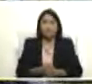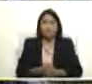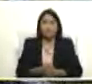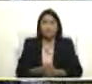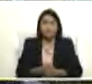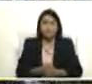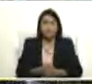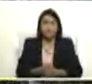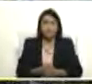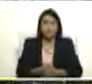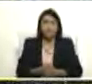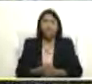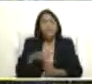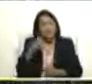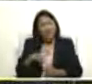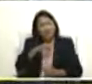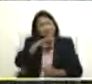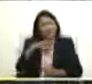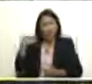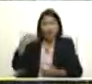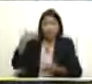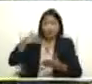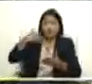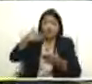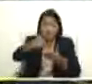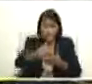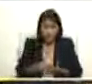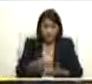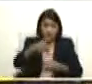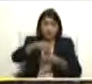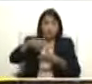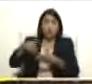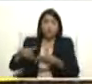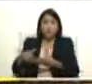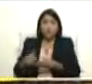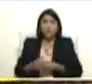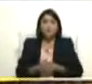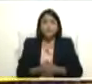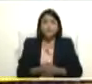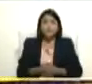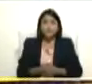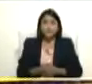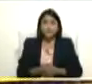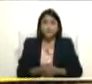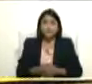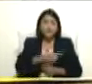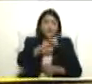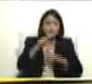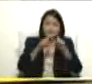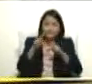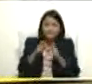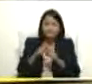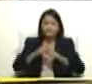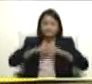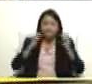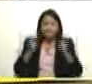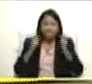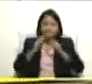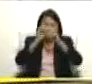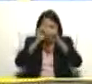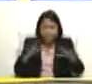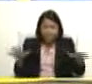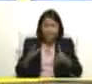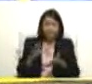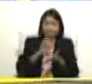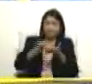Ahí está la historia de los referéndums, por ser escrita, por ser difundida, por convertirla en textos